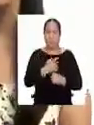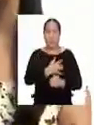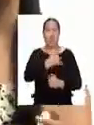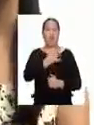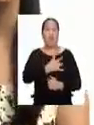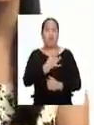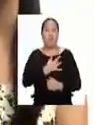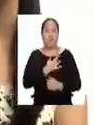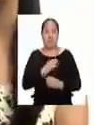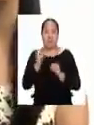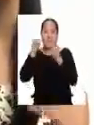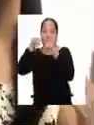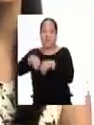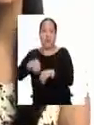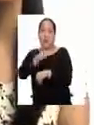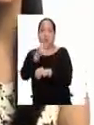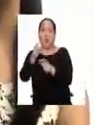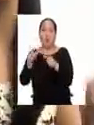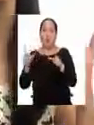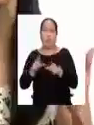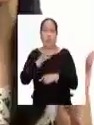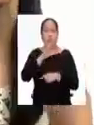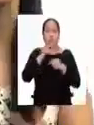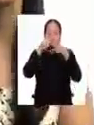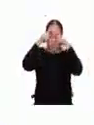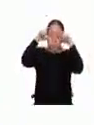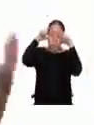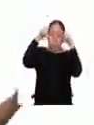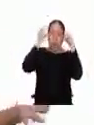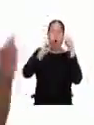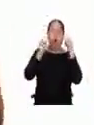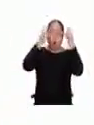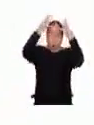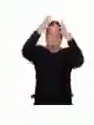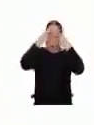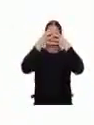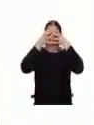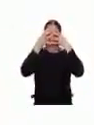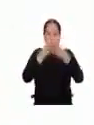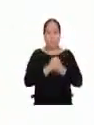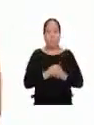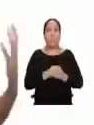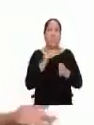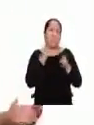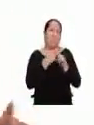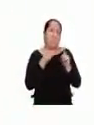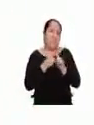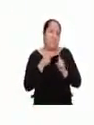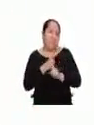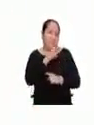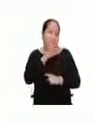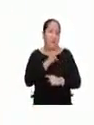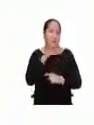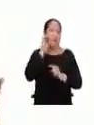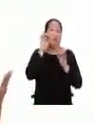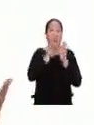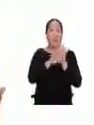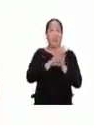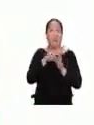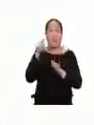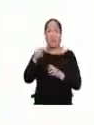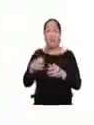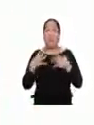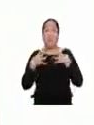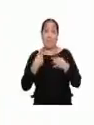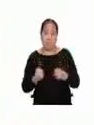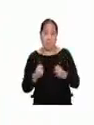otro lugar. Para hacerlo se utilizan lentes especiales o cascos. Y tiene múltiples usos, como hemos visto, por ejemplo, en el ámbito